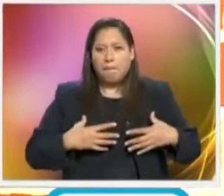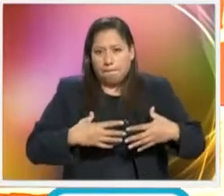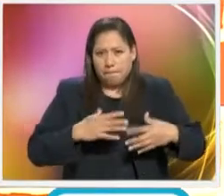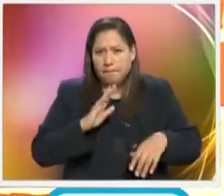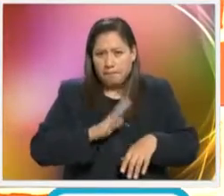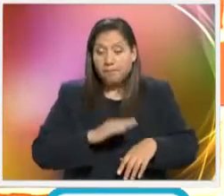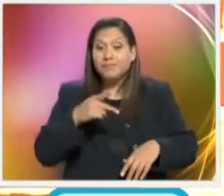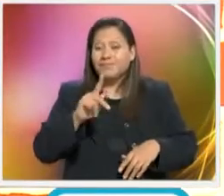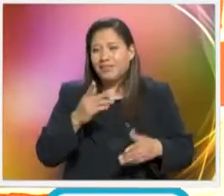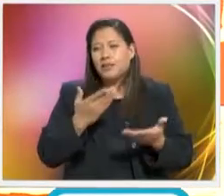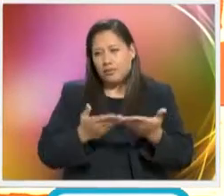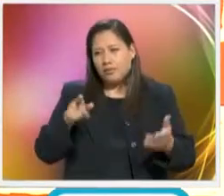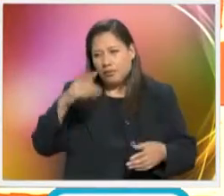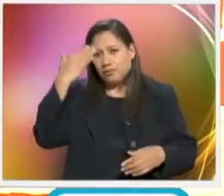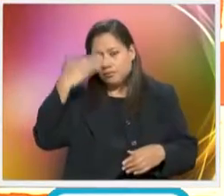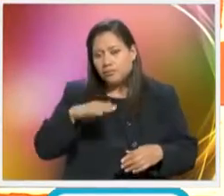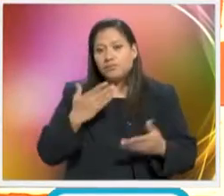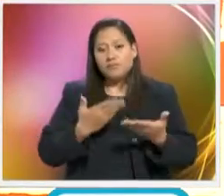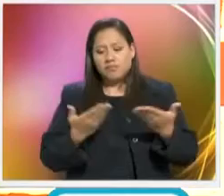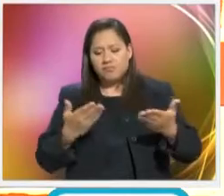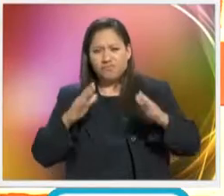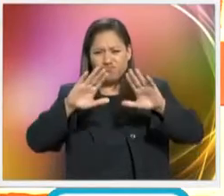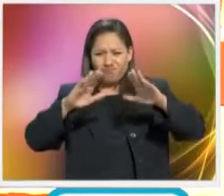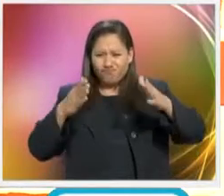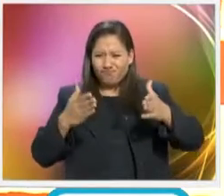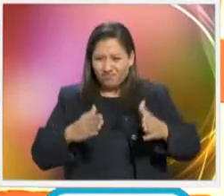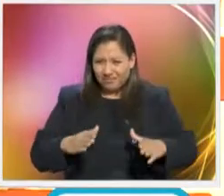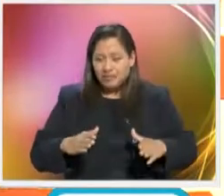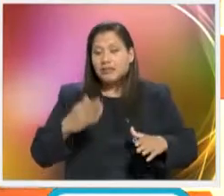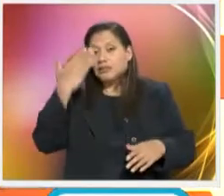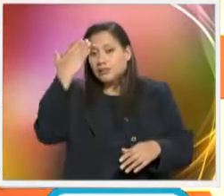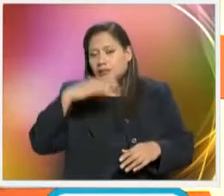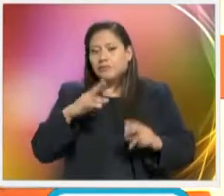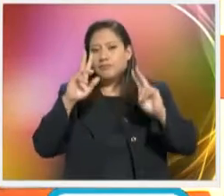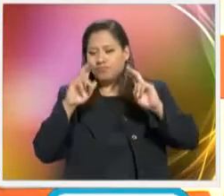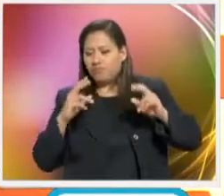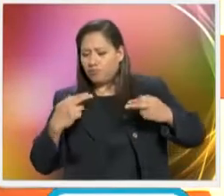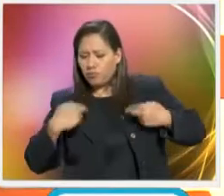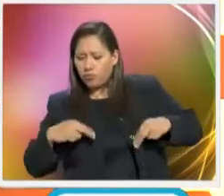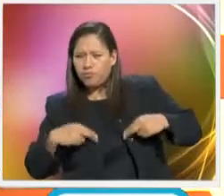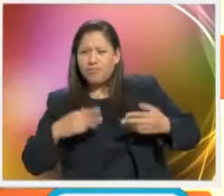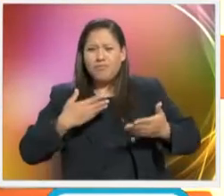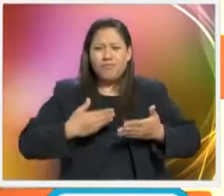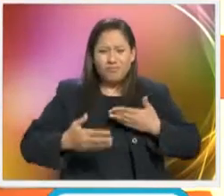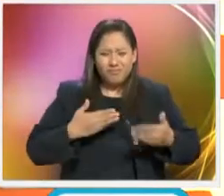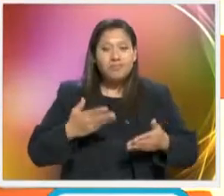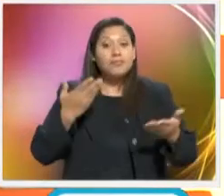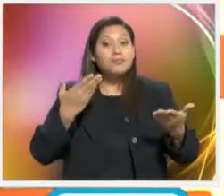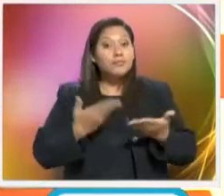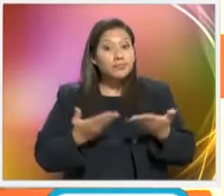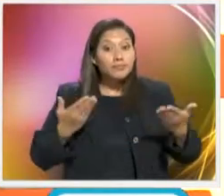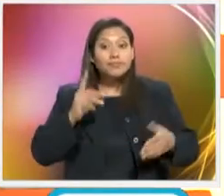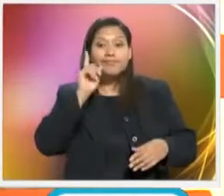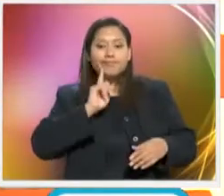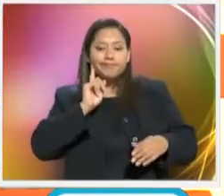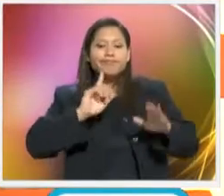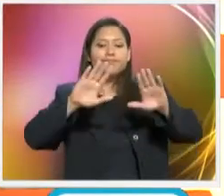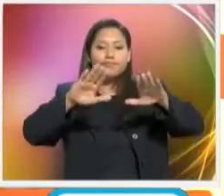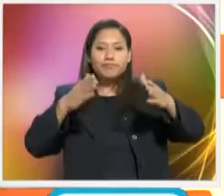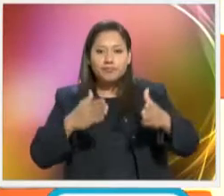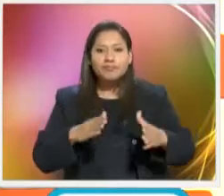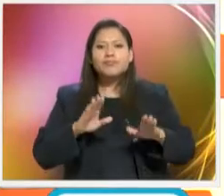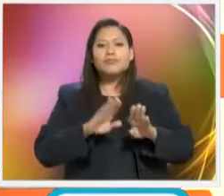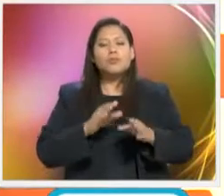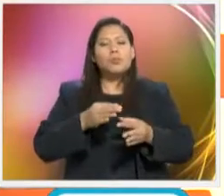Pero ahora, como tú sabes, las cuestiones estéticas van mucho con respecto a la moda. Sí. Y ahora la imagen femenina es un poquito